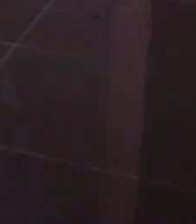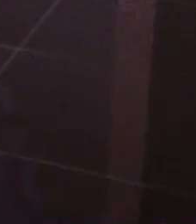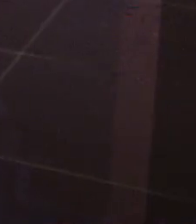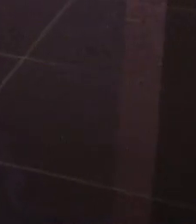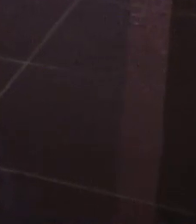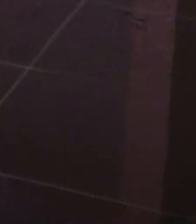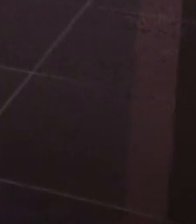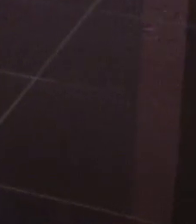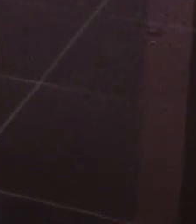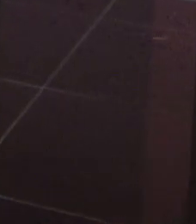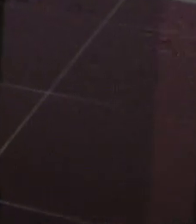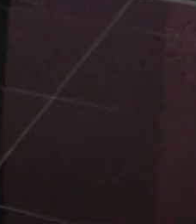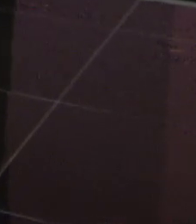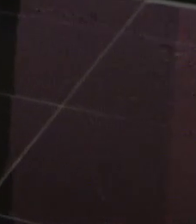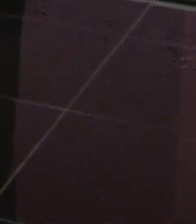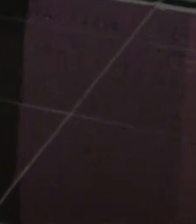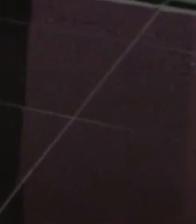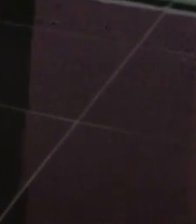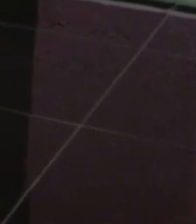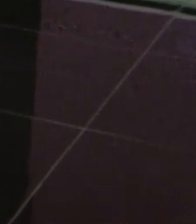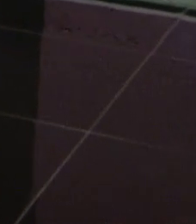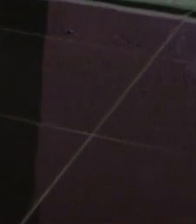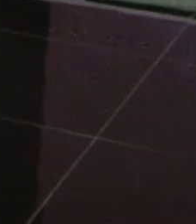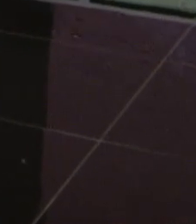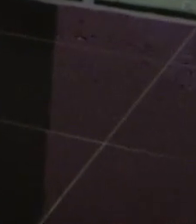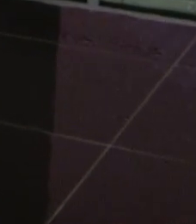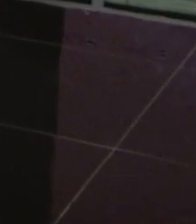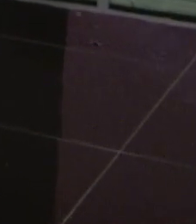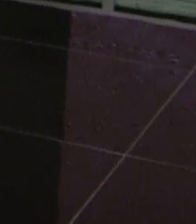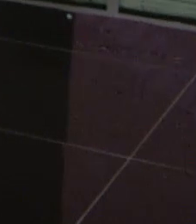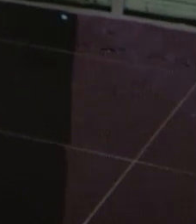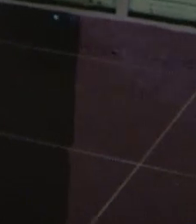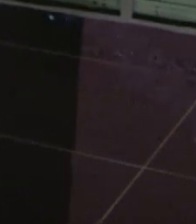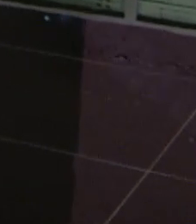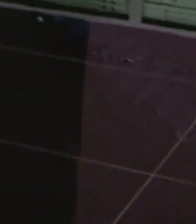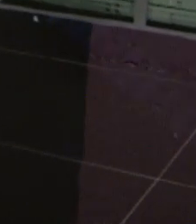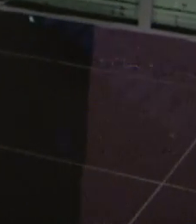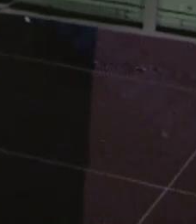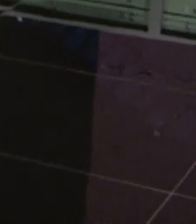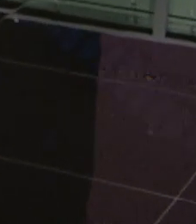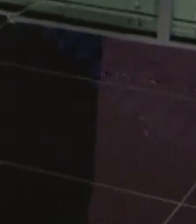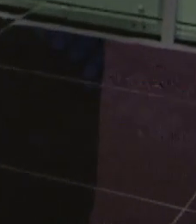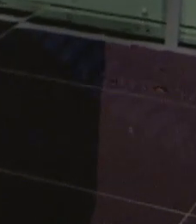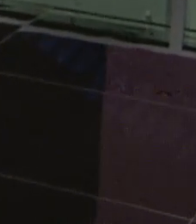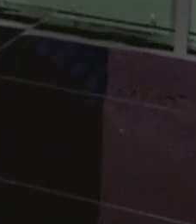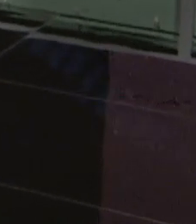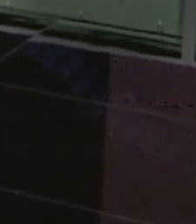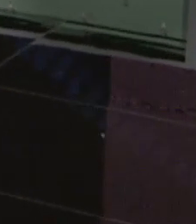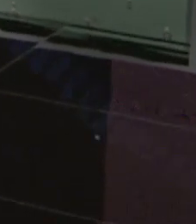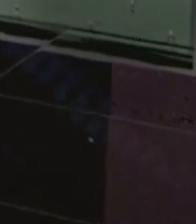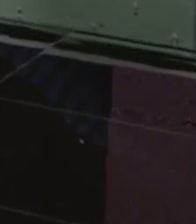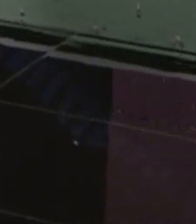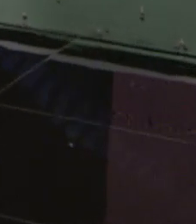y como dijimos en las últimas horas el Instituto Nacional de colonización resolvió la semana pasada concretamente por cuatro votos